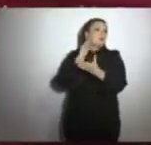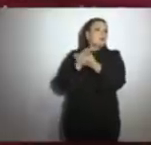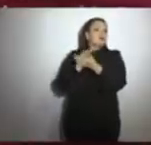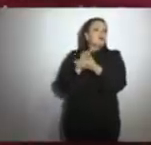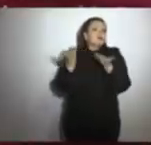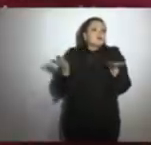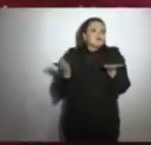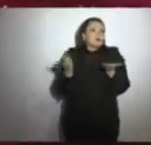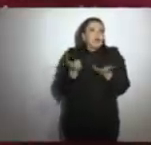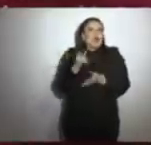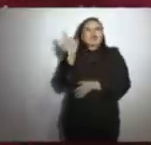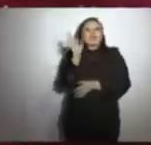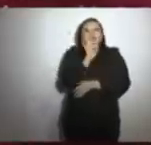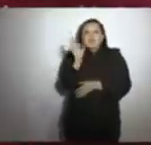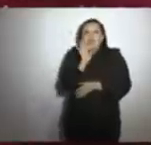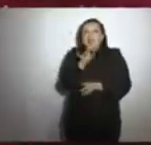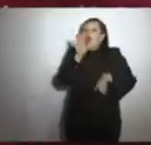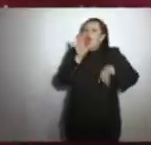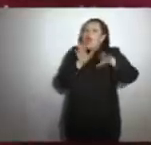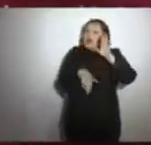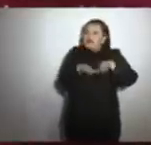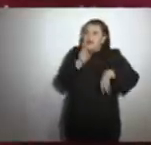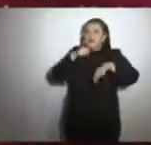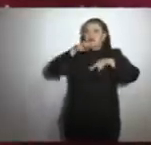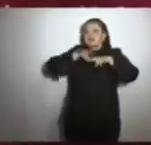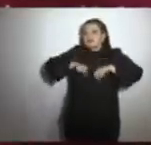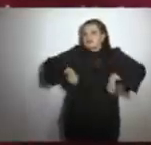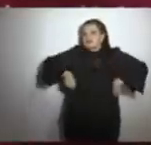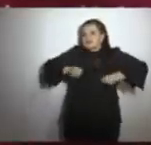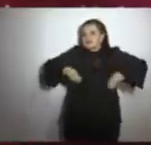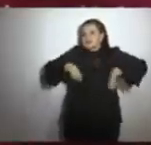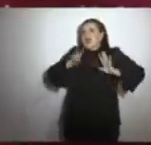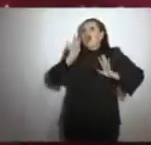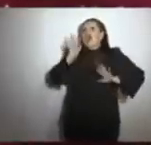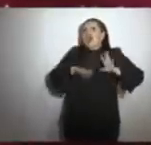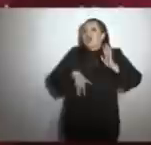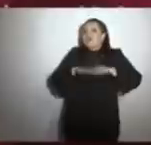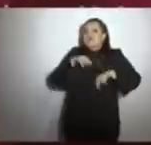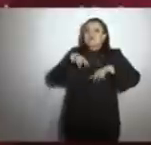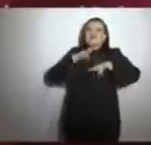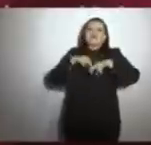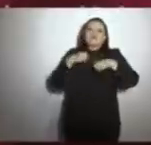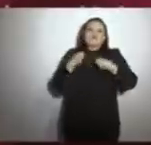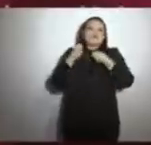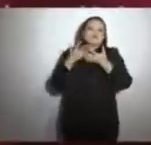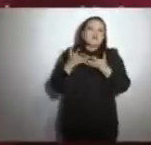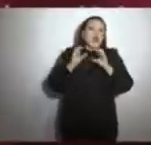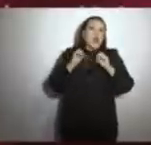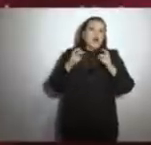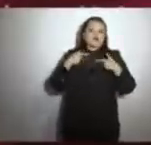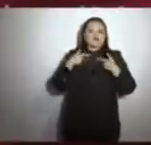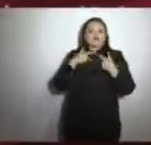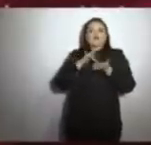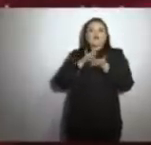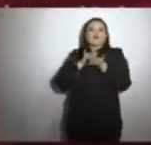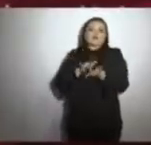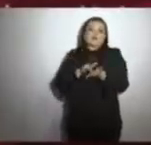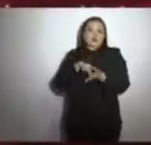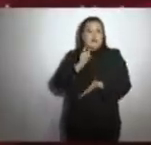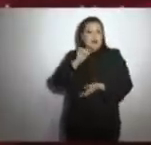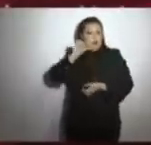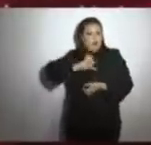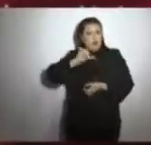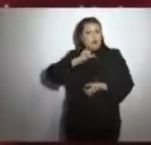nos entregaban una silla de ruedas, si acaso, o alguna ayuda. Hoy no solamente estamos pensando